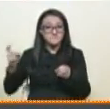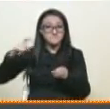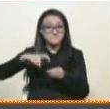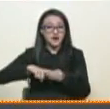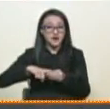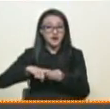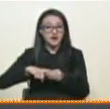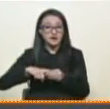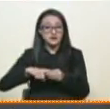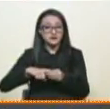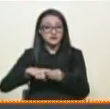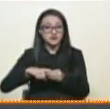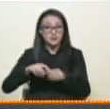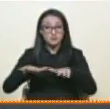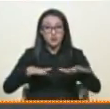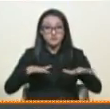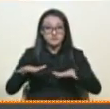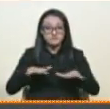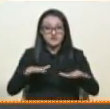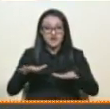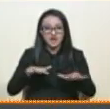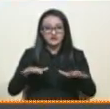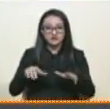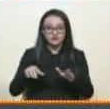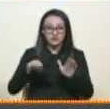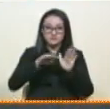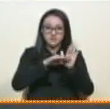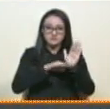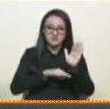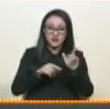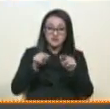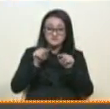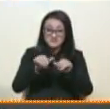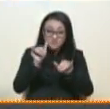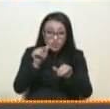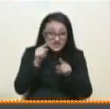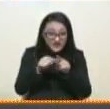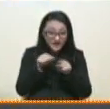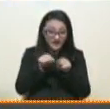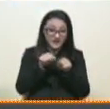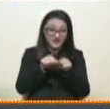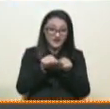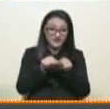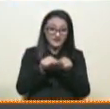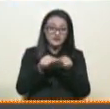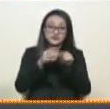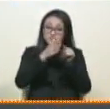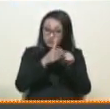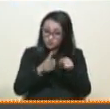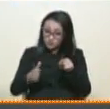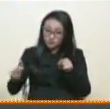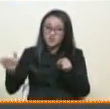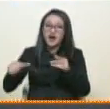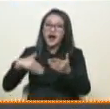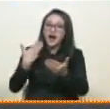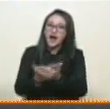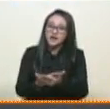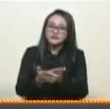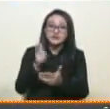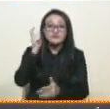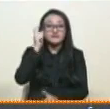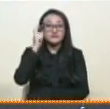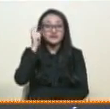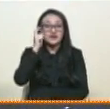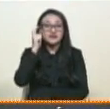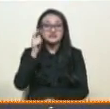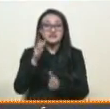son las transacciones o los movimientos que ocurrieron desde ese día, desde aquella fecha en la cual teníamos un registro auditado, hasta la fecha